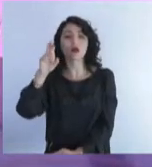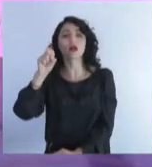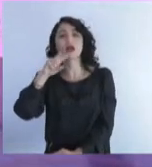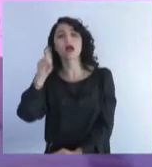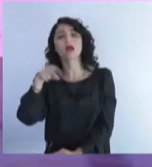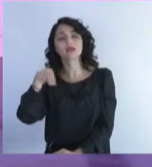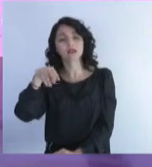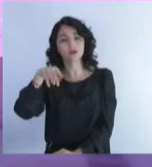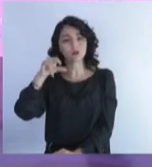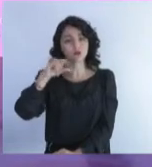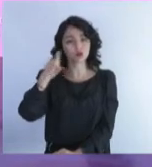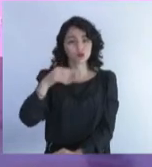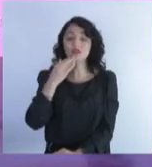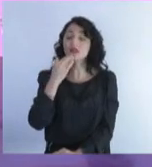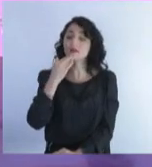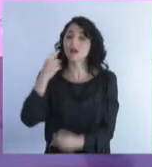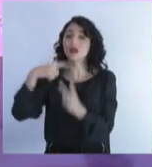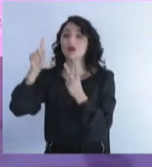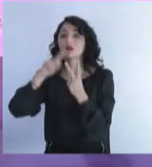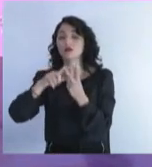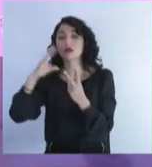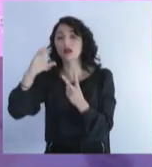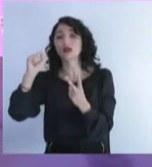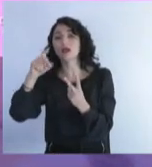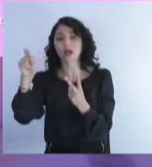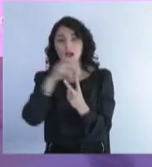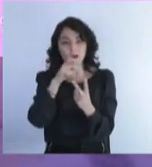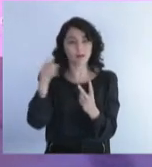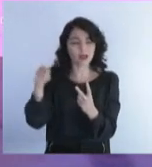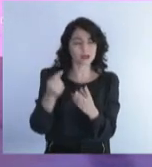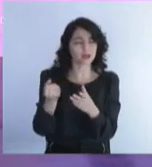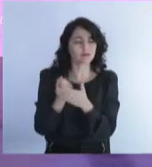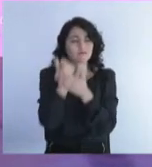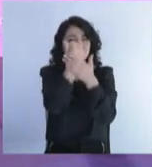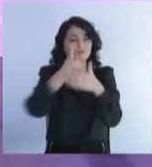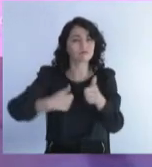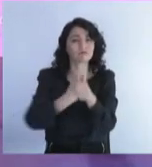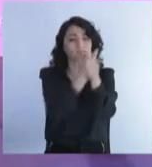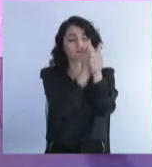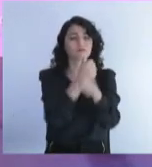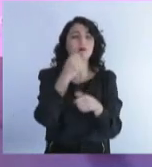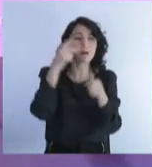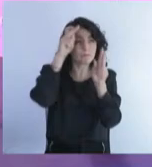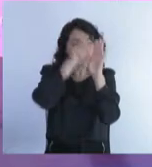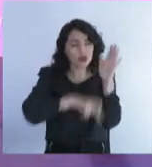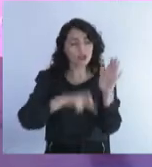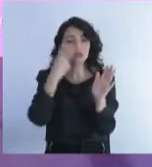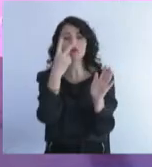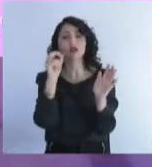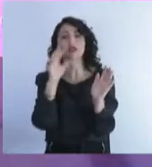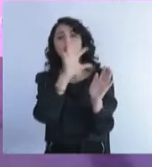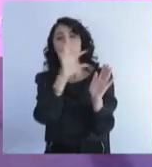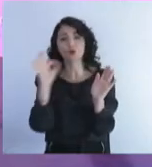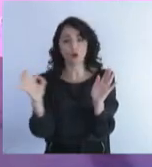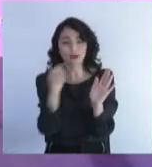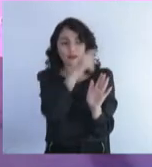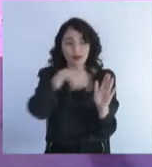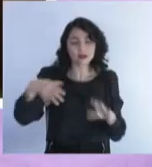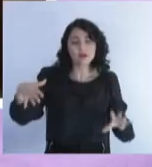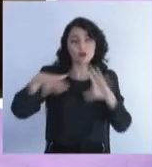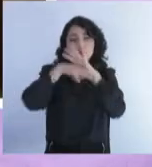CAP, gran colaborador en el proyecto Innovación 2050, en el que se enmarca el encuentro de